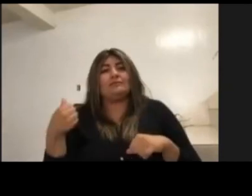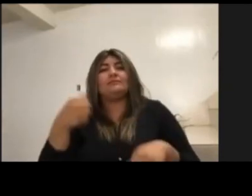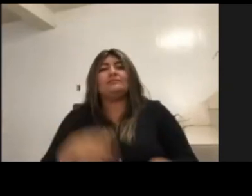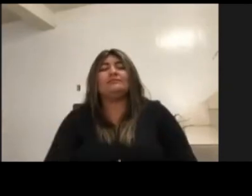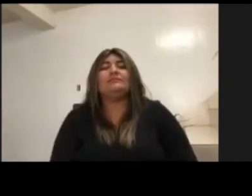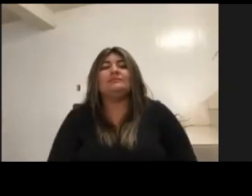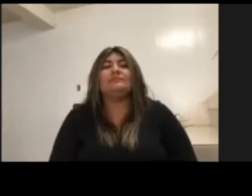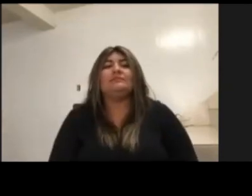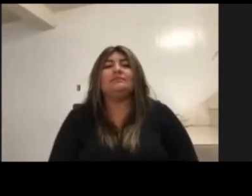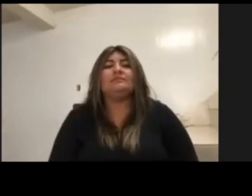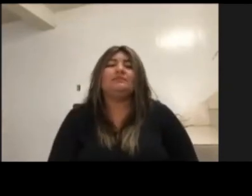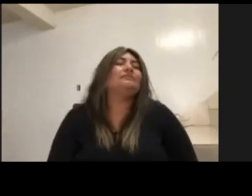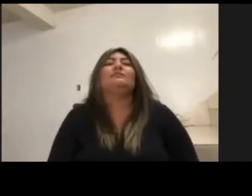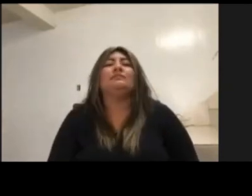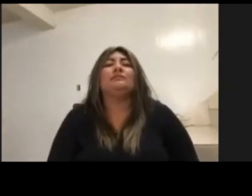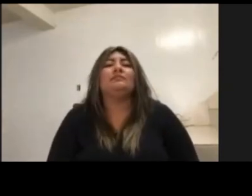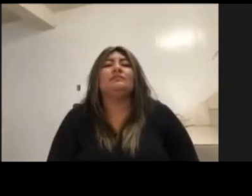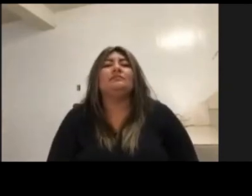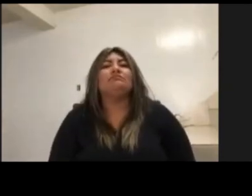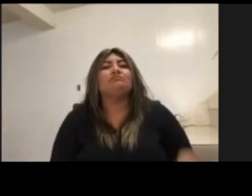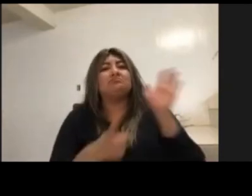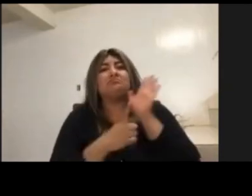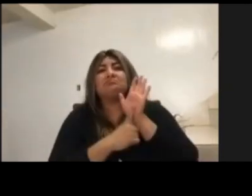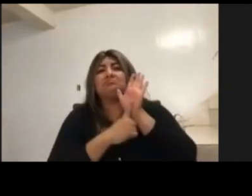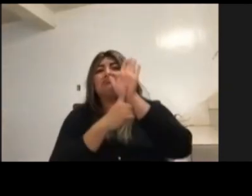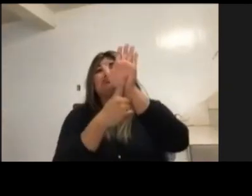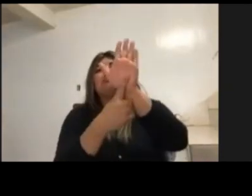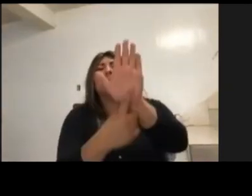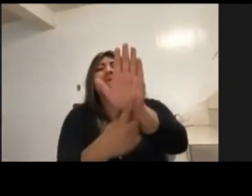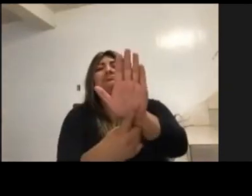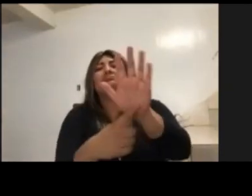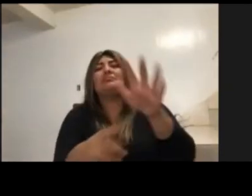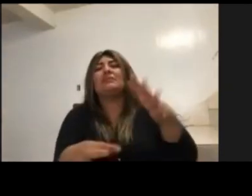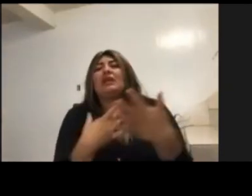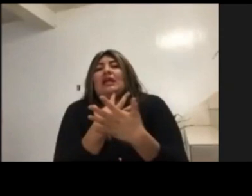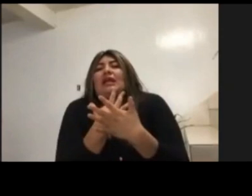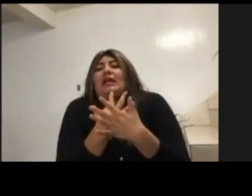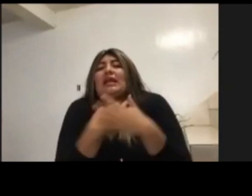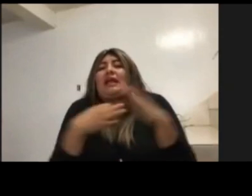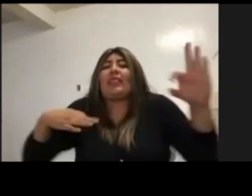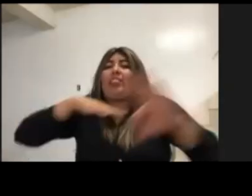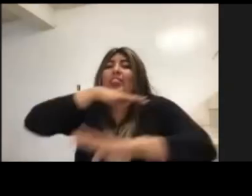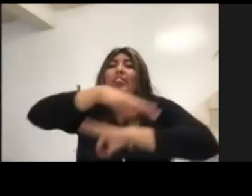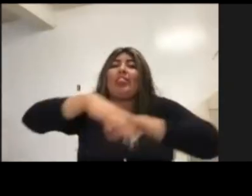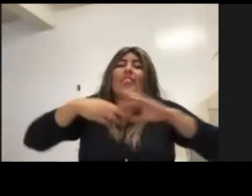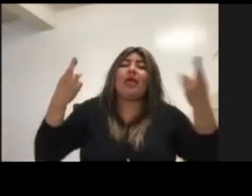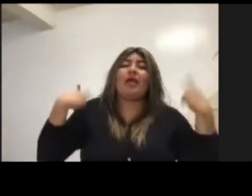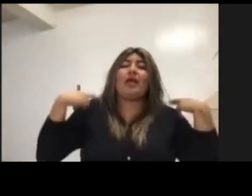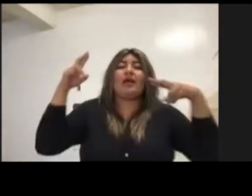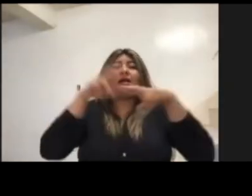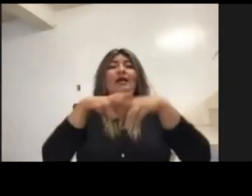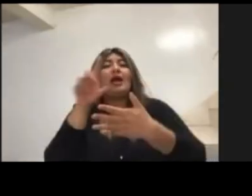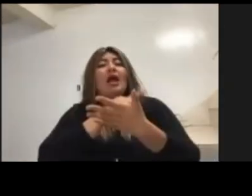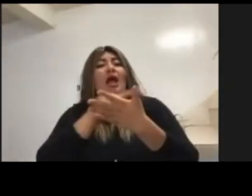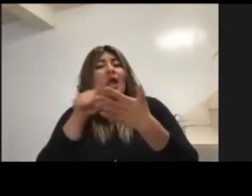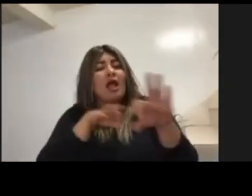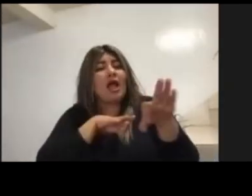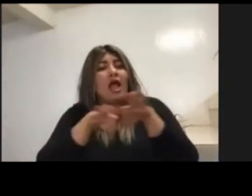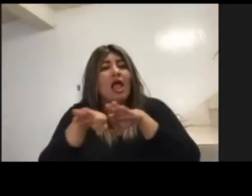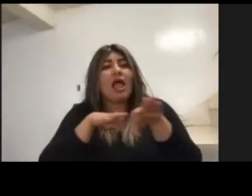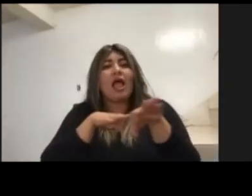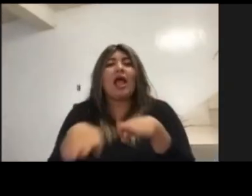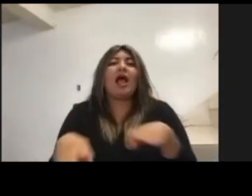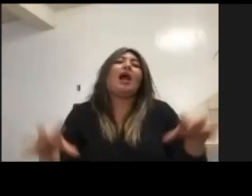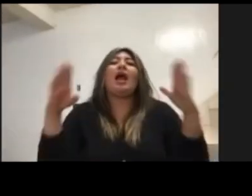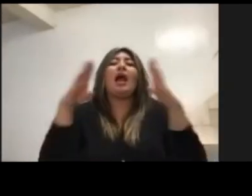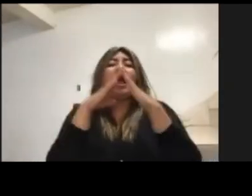De esta forma, lo que esperamos de los maestros es que en esta planificación están en casa. En la